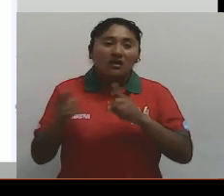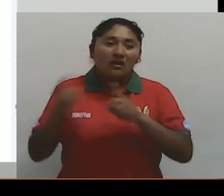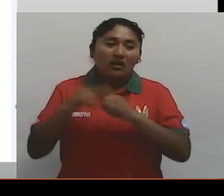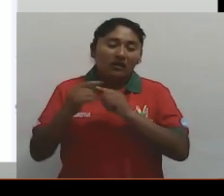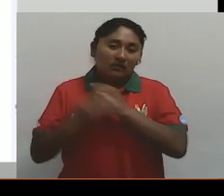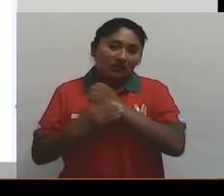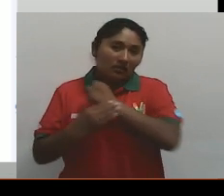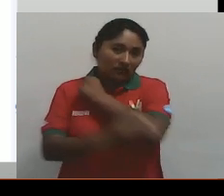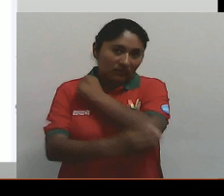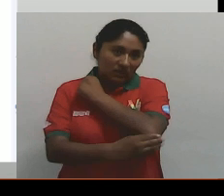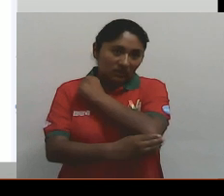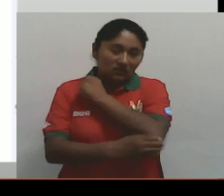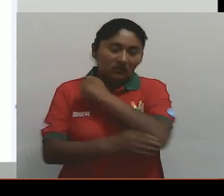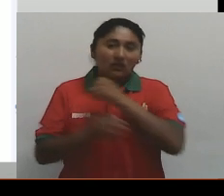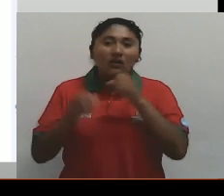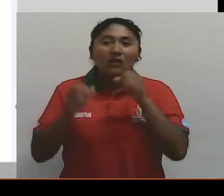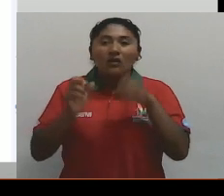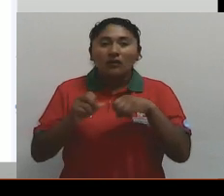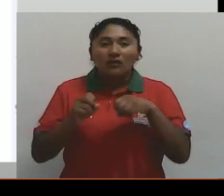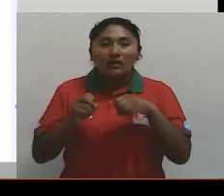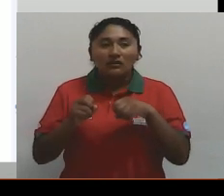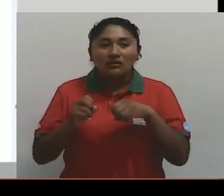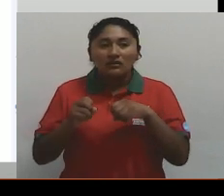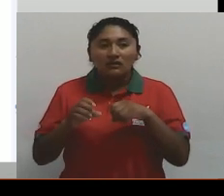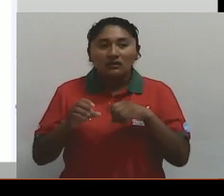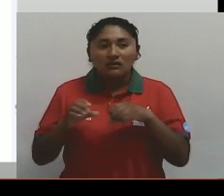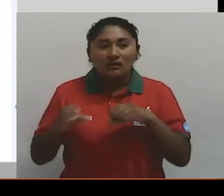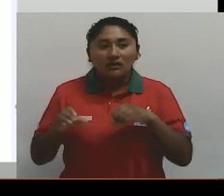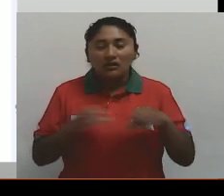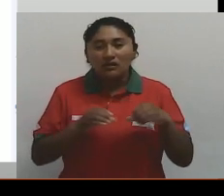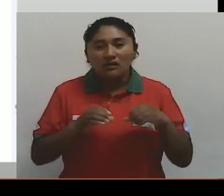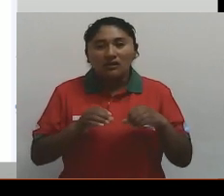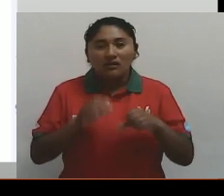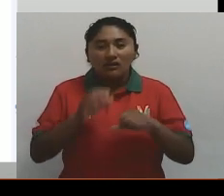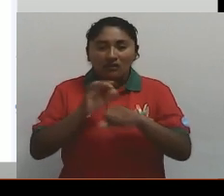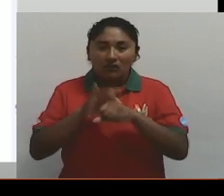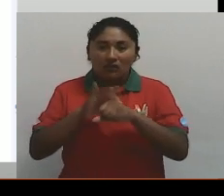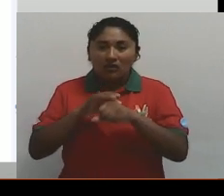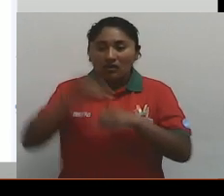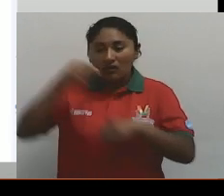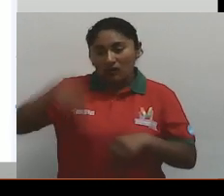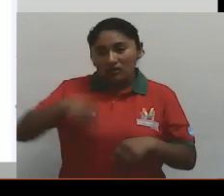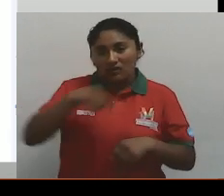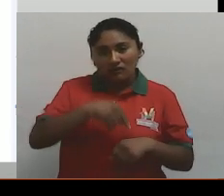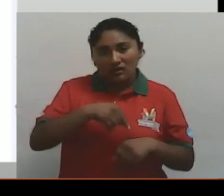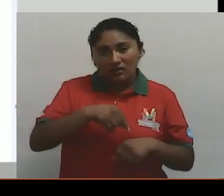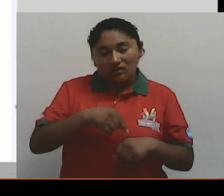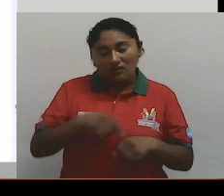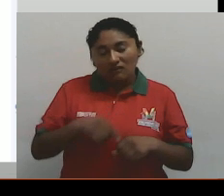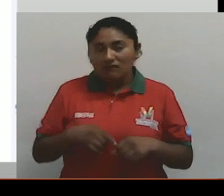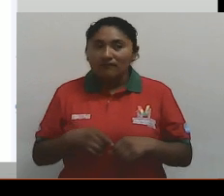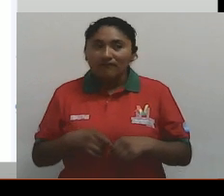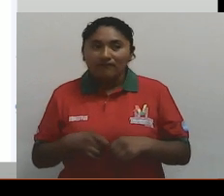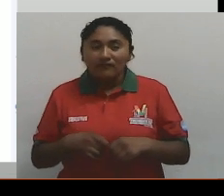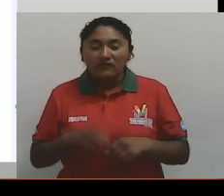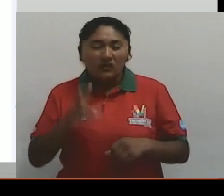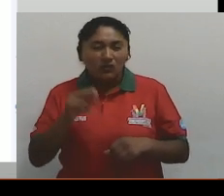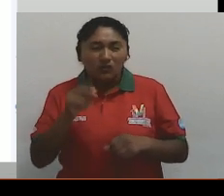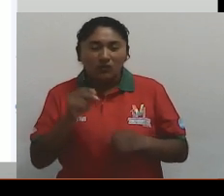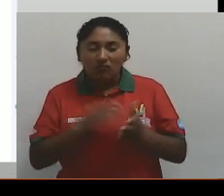de una patada o de un puntapié el balón hacia campo contrario, eso no se considera falta. Si dentro de los 3 toques